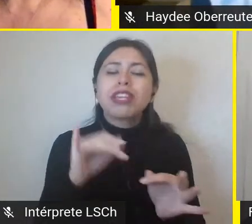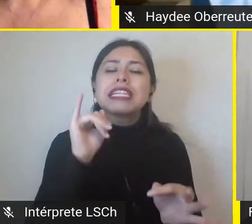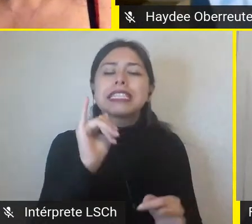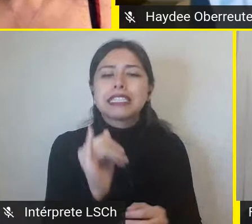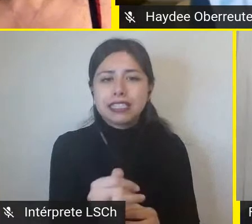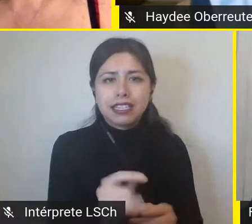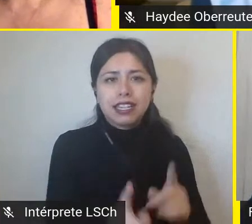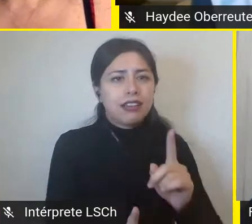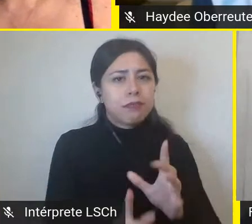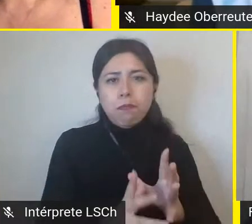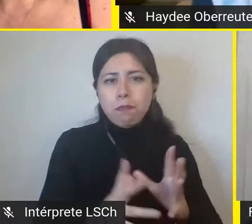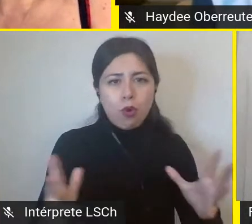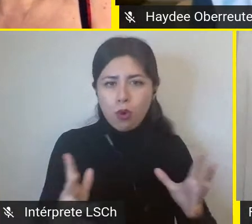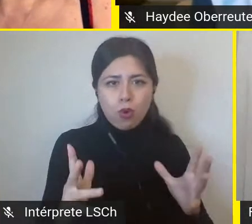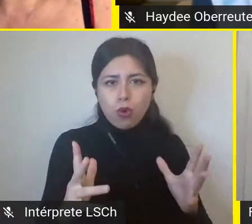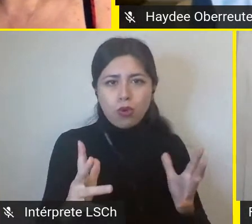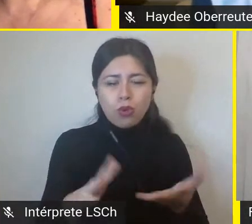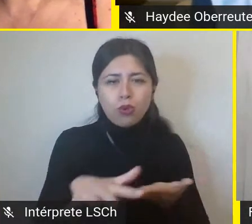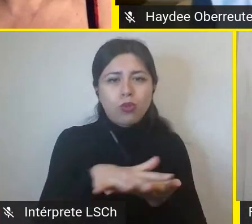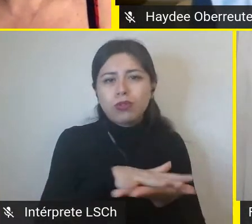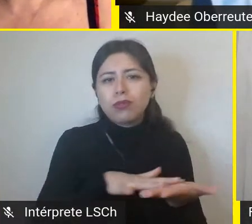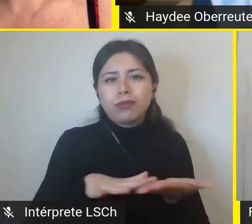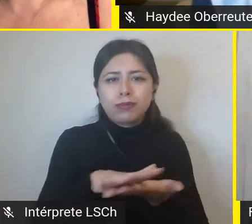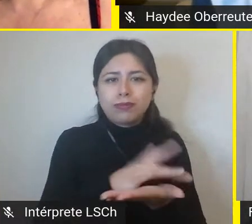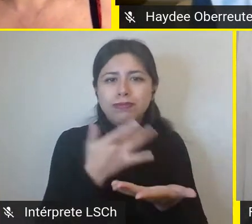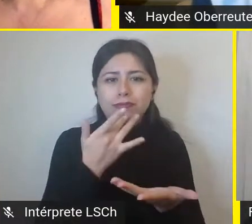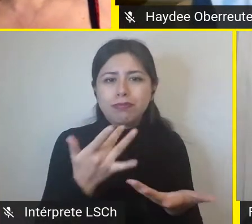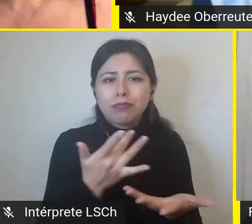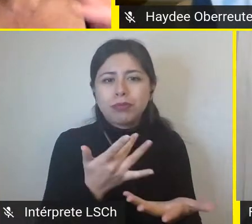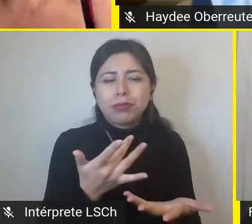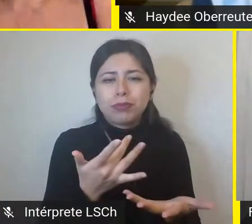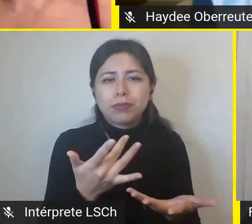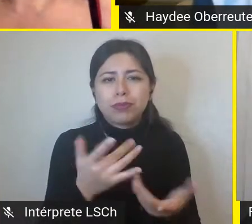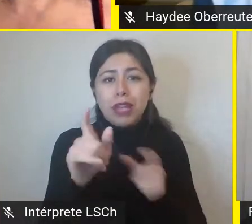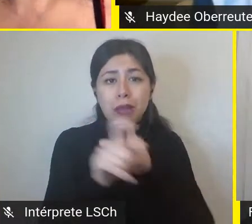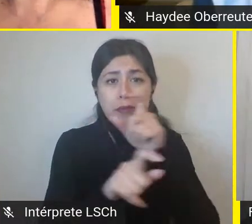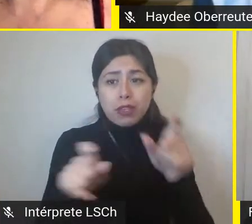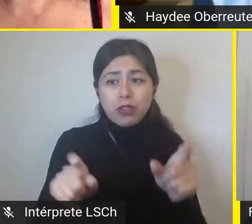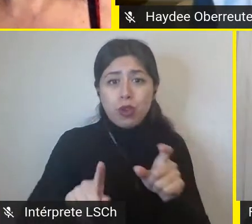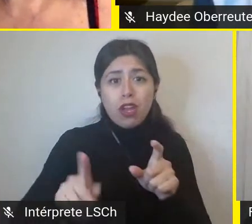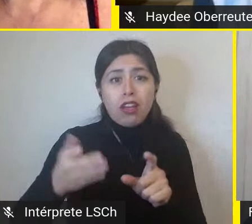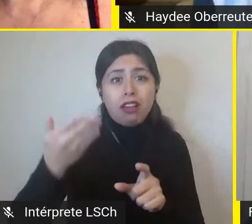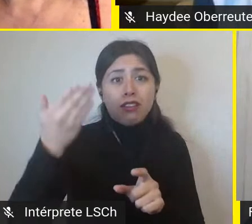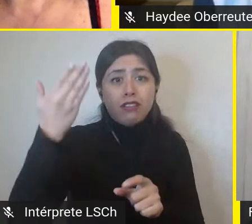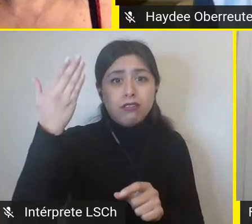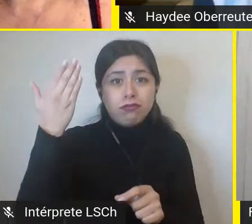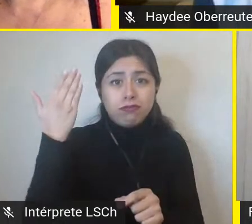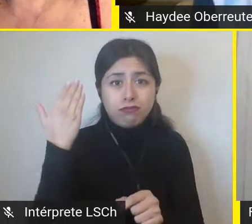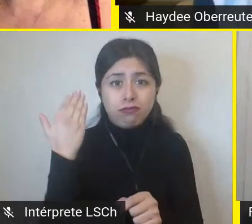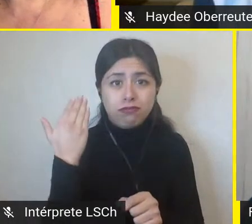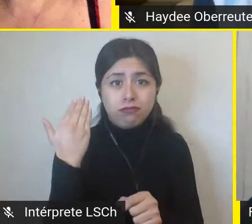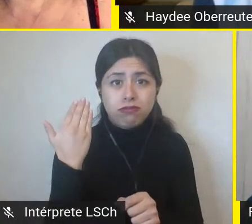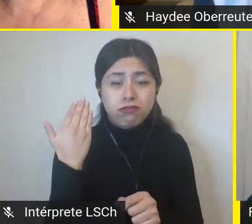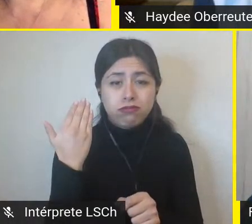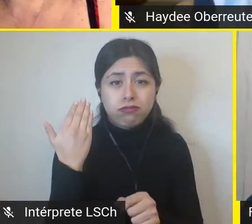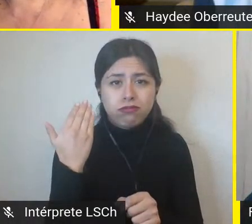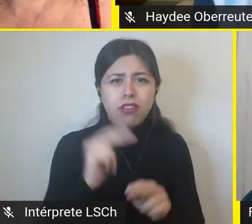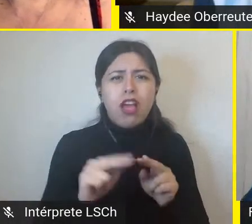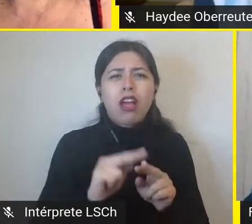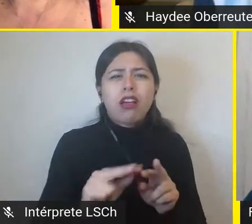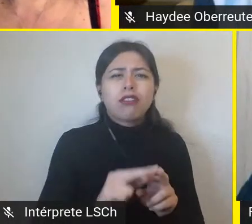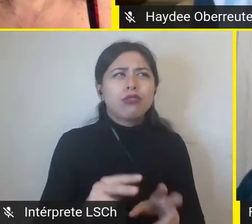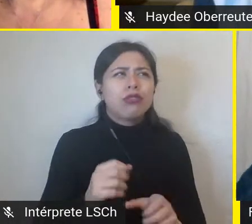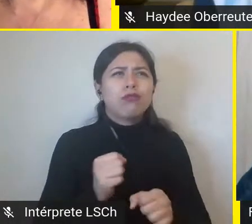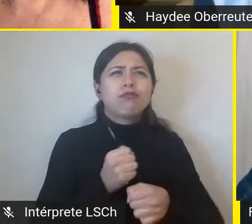ejemplos de, como decía María Emilia, de gente que en algún momento levantaba banderas